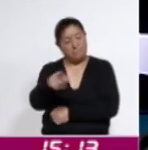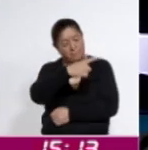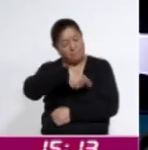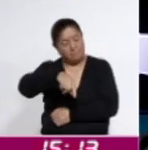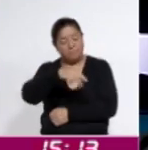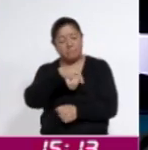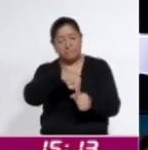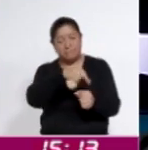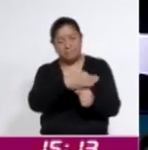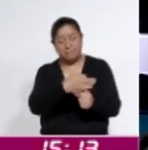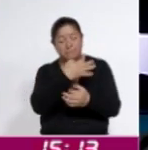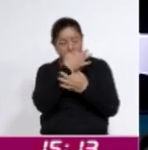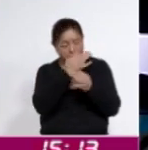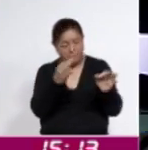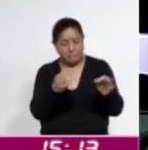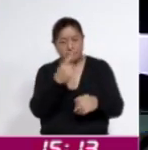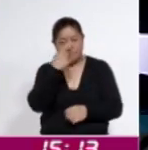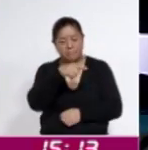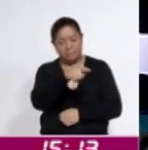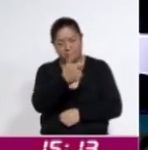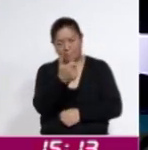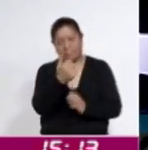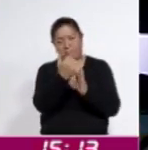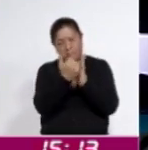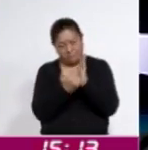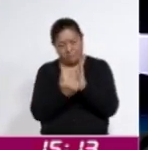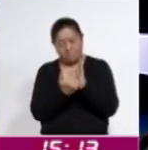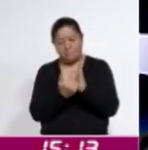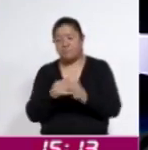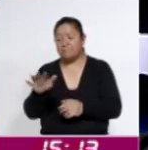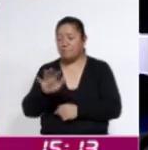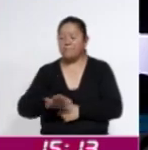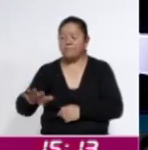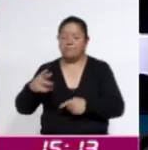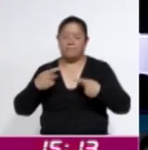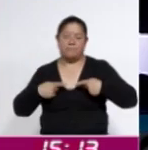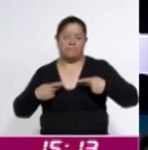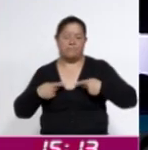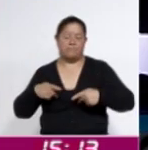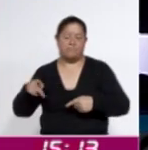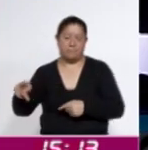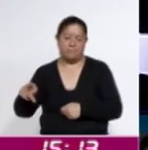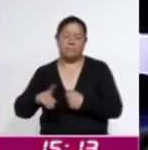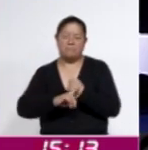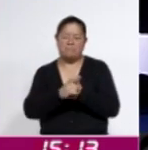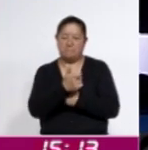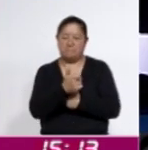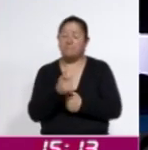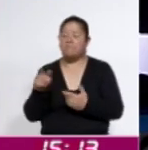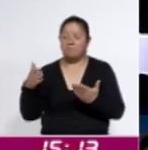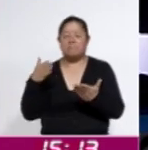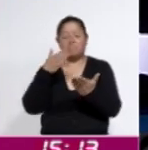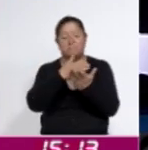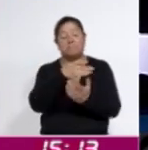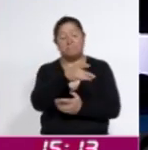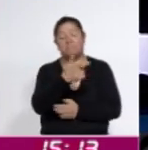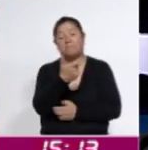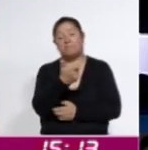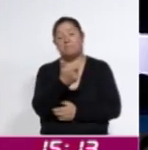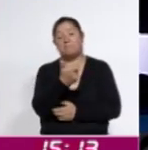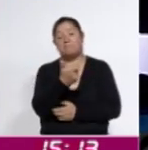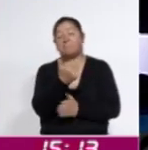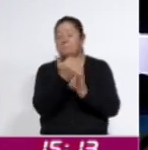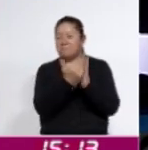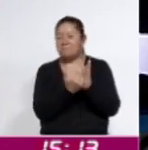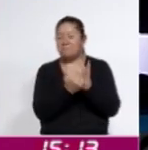para que puedan los precios rebajar y las personas que tengan un problema de este acudan y reciban pues un servicio